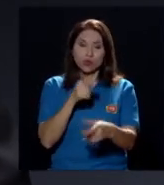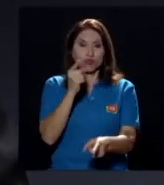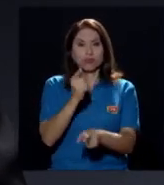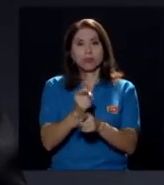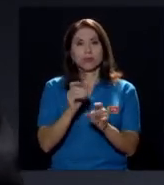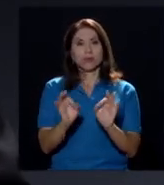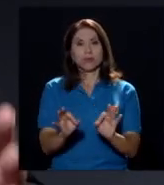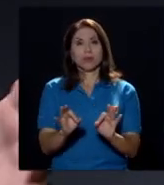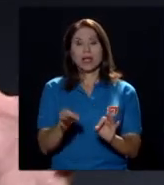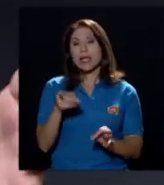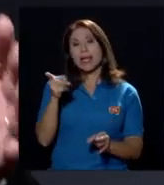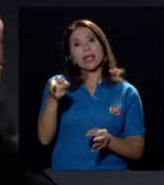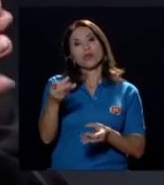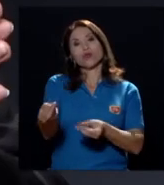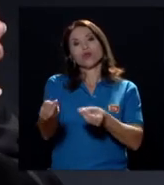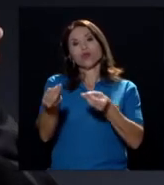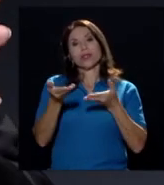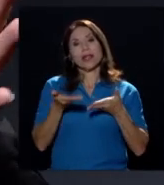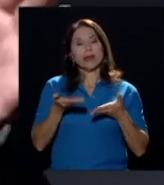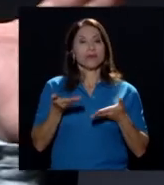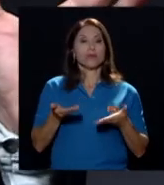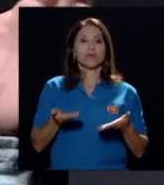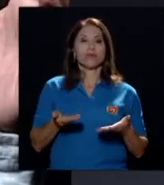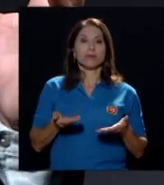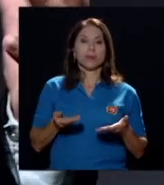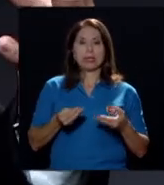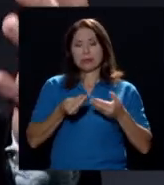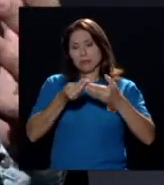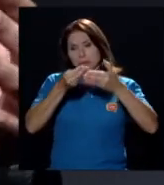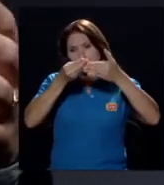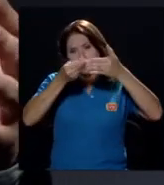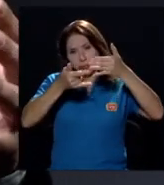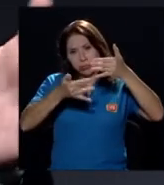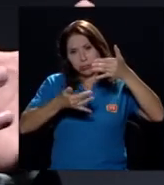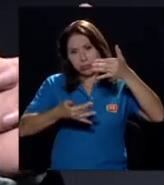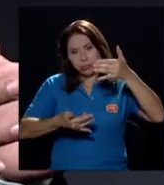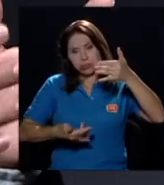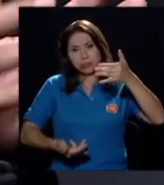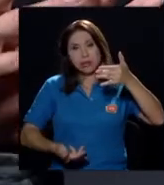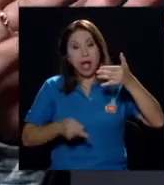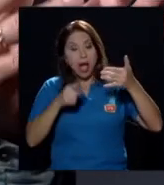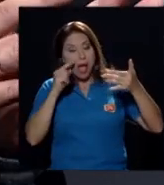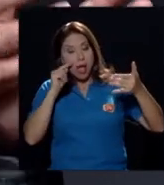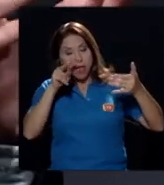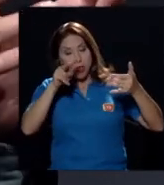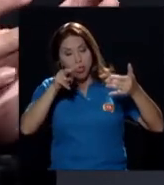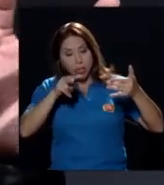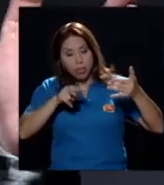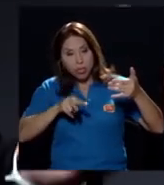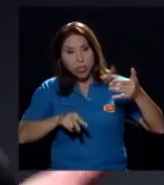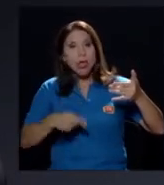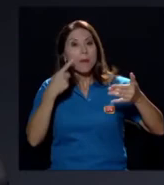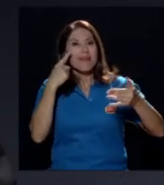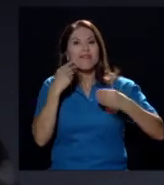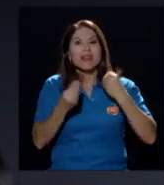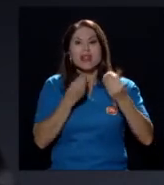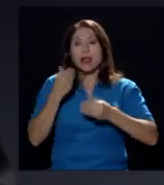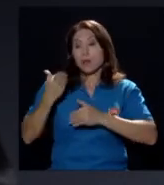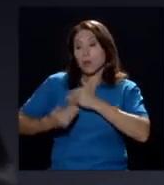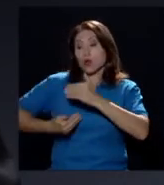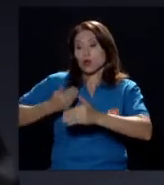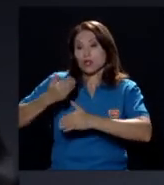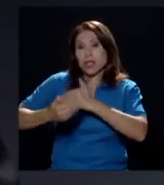facilitaron una serie suficientemente larga de todo el periodo en el cual nos permite ver cómo ha ido avanzando el proceso de